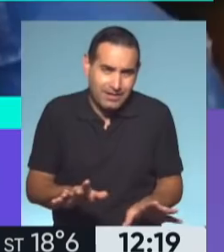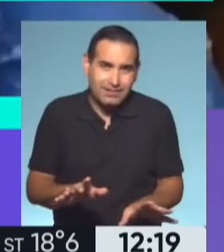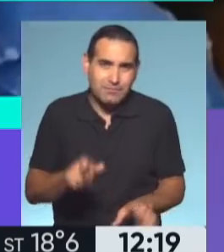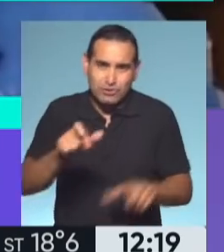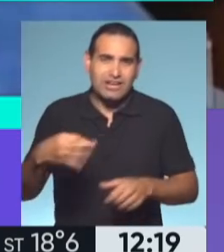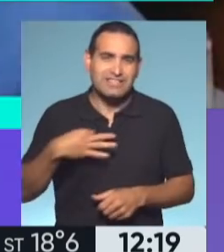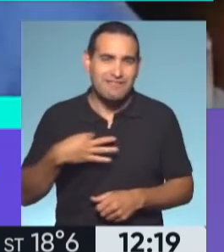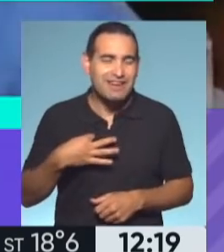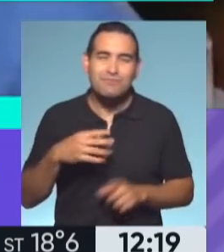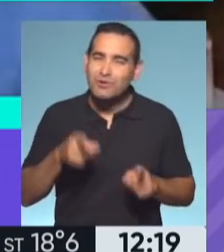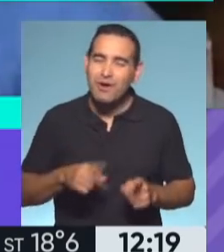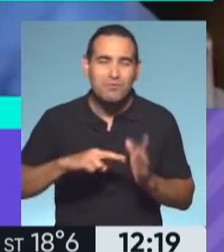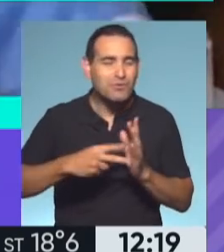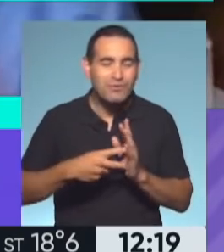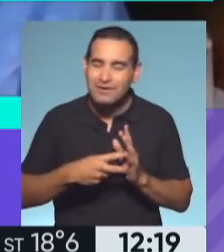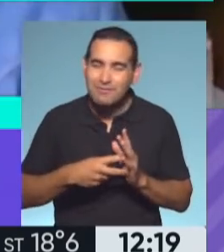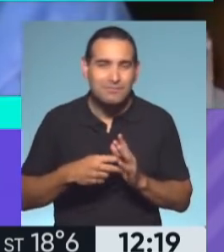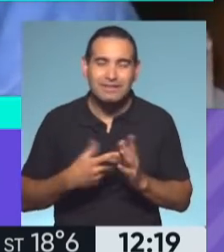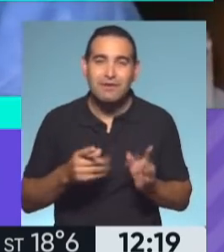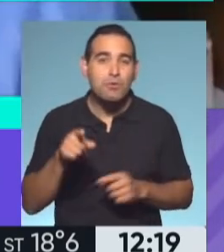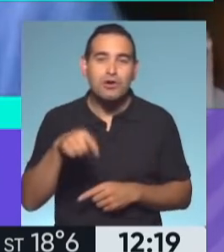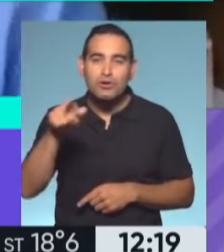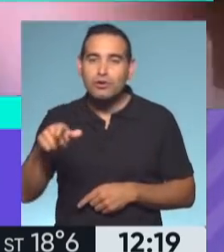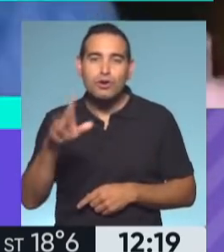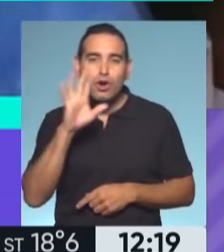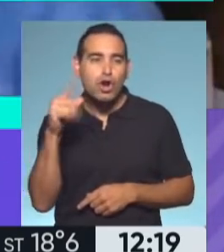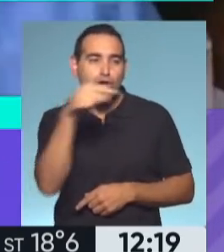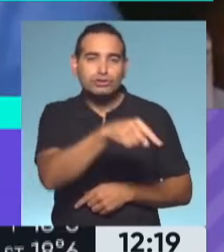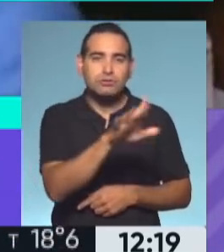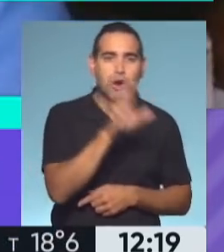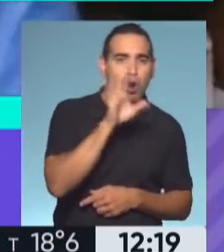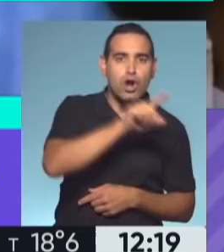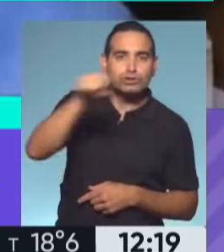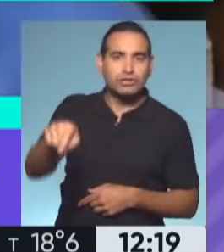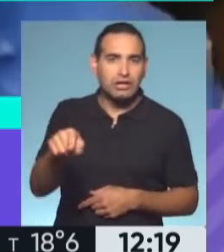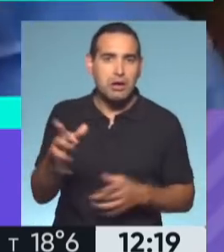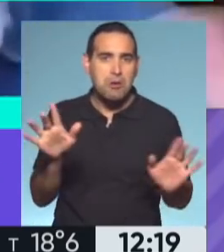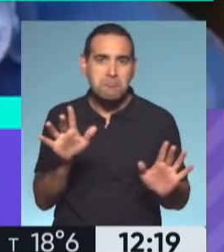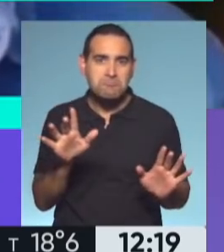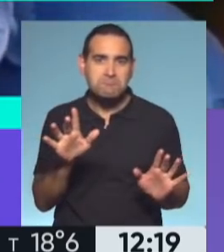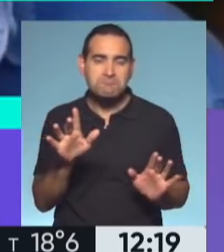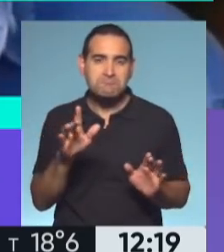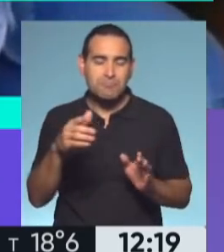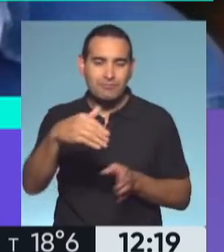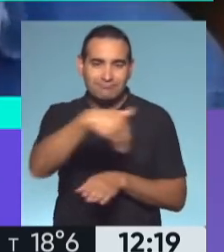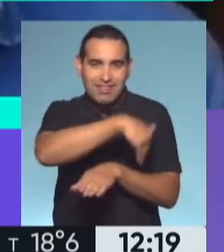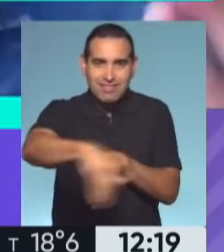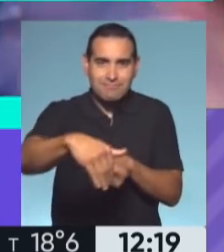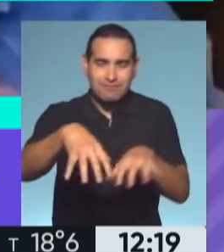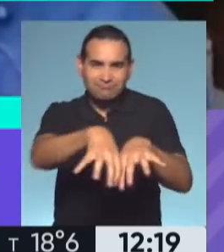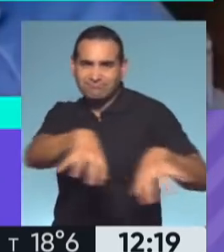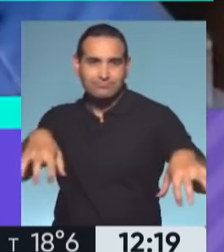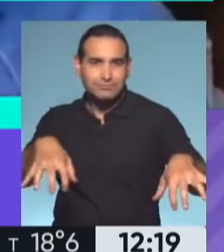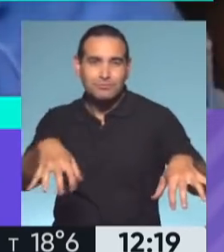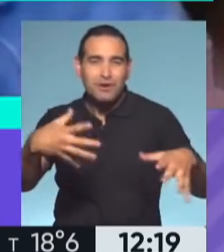un poco más complicado el tema. El otro no conoce el dolor uno no conoce el dolor del otro. Entonces es mucho más difícil que se puedan llegar